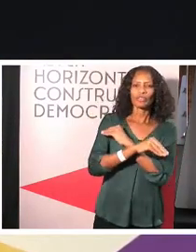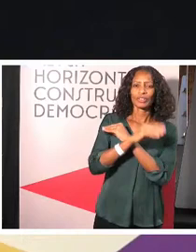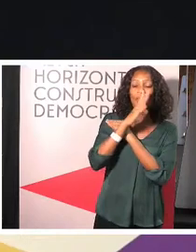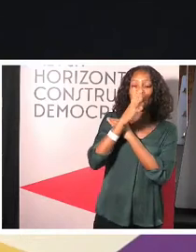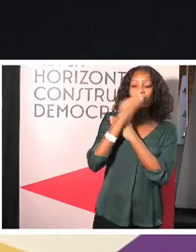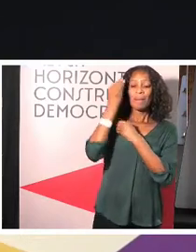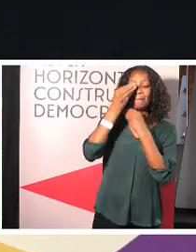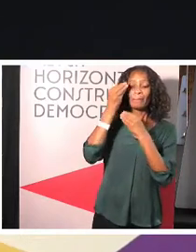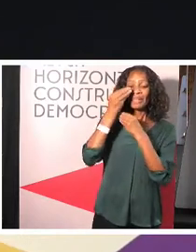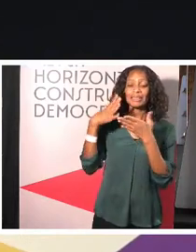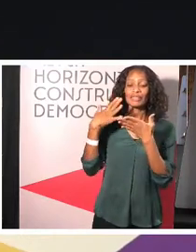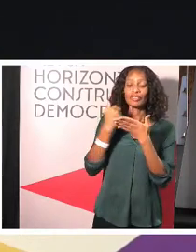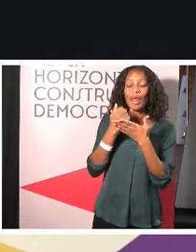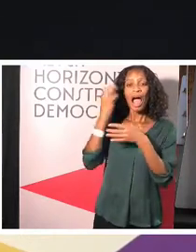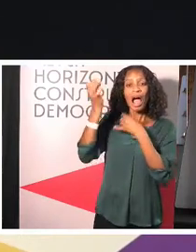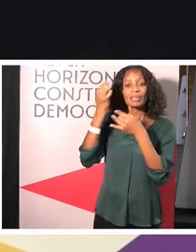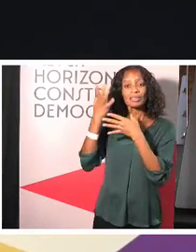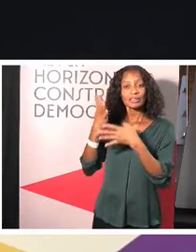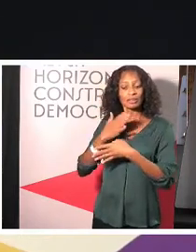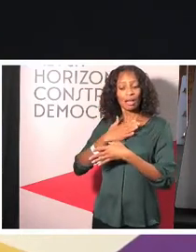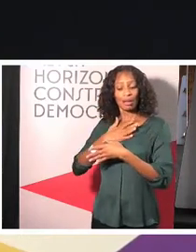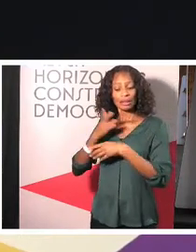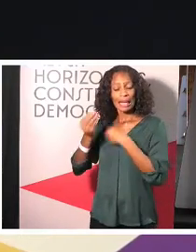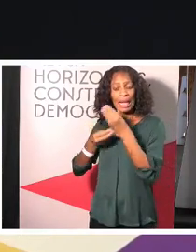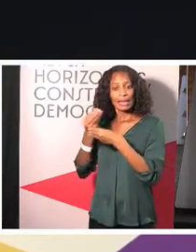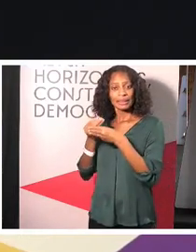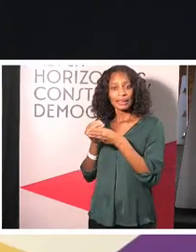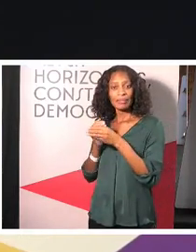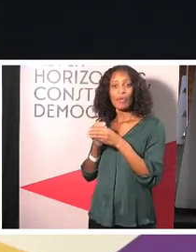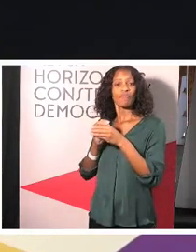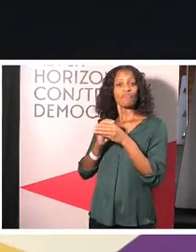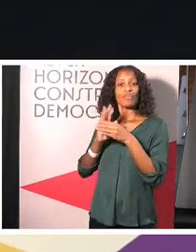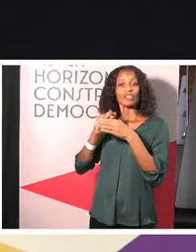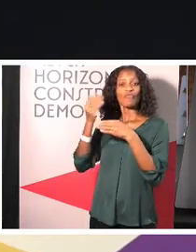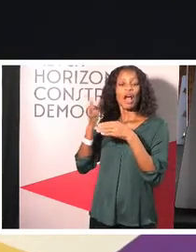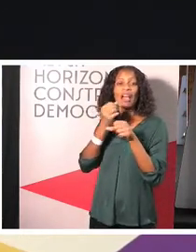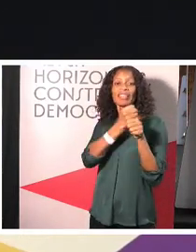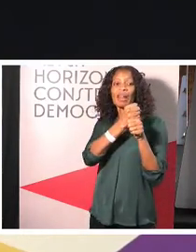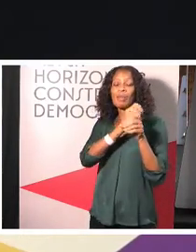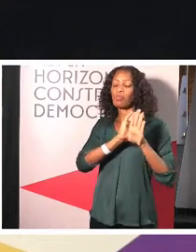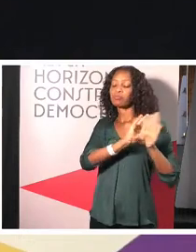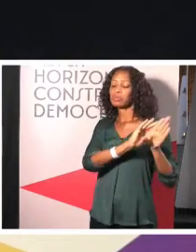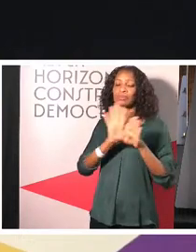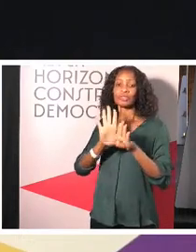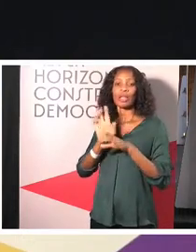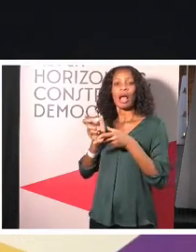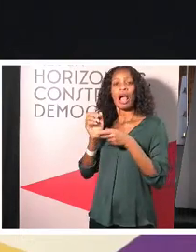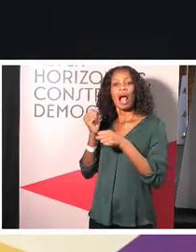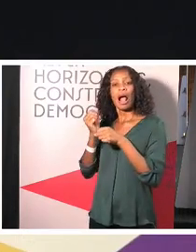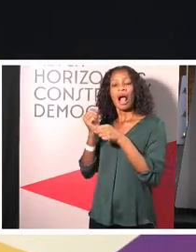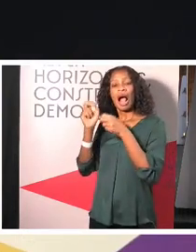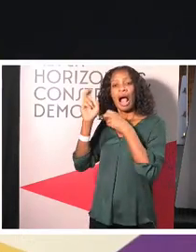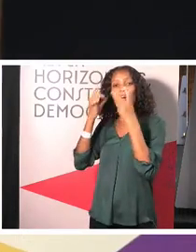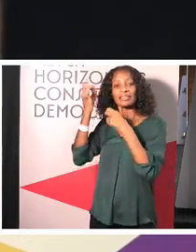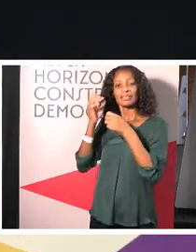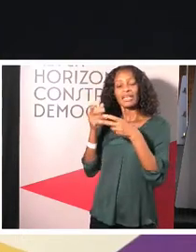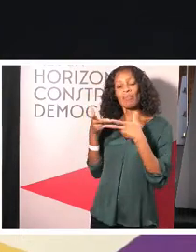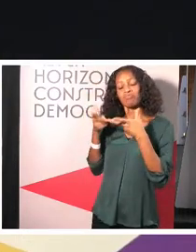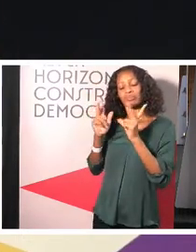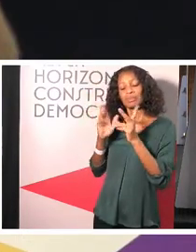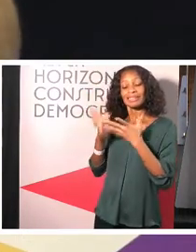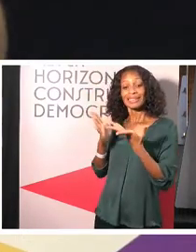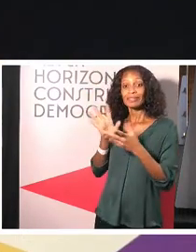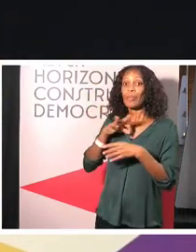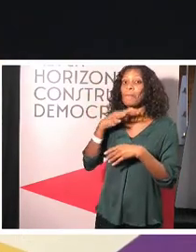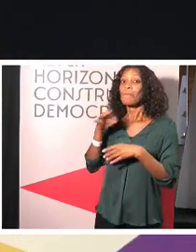actividad fuera del ámbito de la necesidad, puede que no todo sea el trabajo, puede que nosotros como seres humanos tengamos algo que no es una función